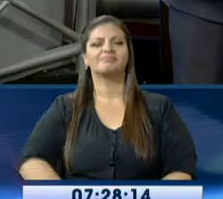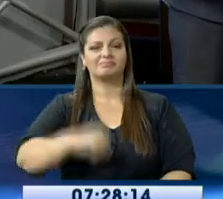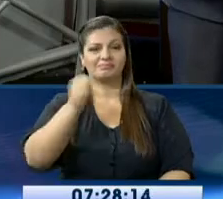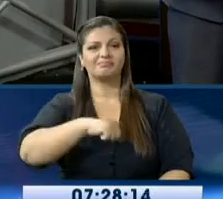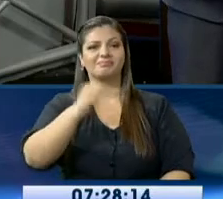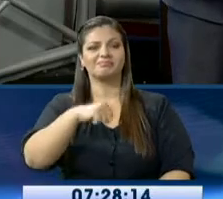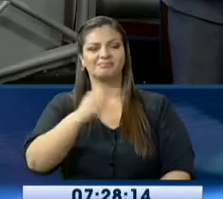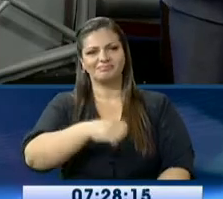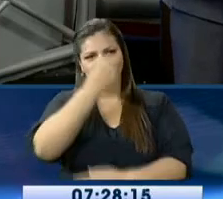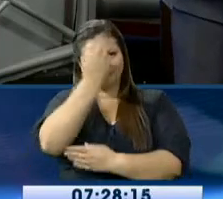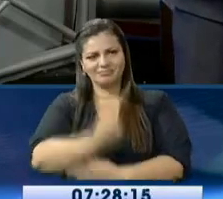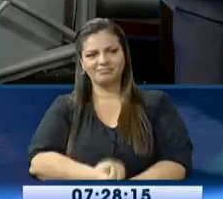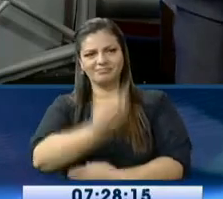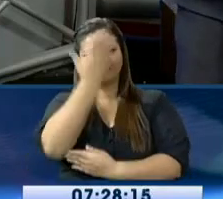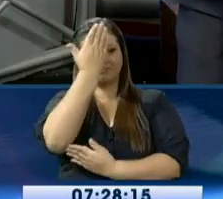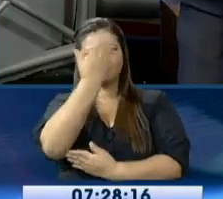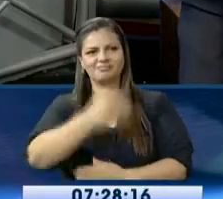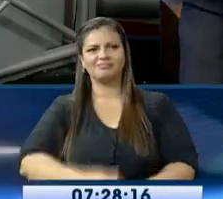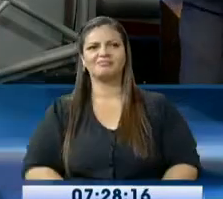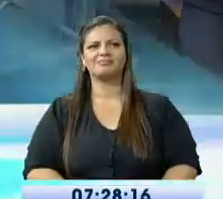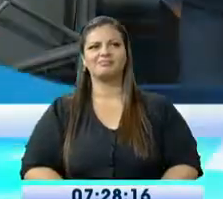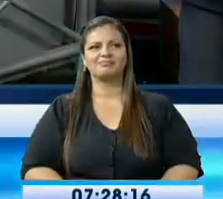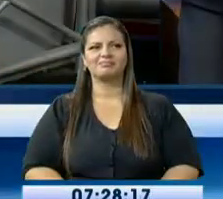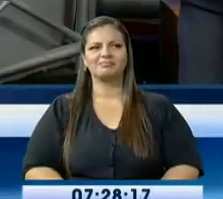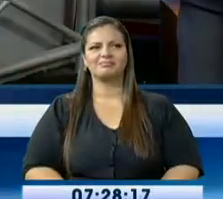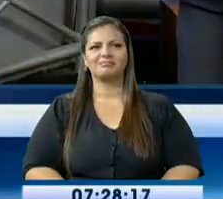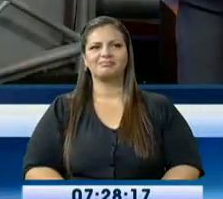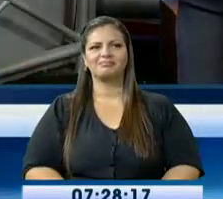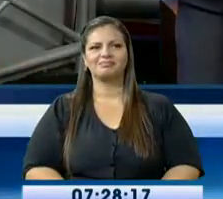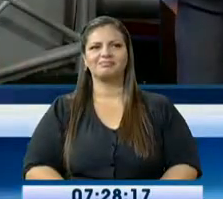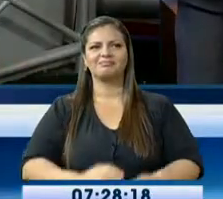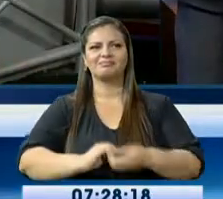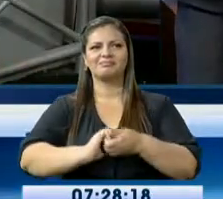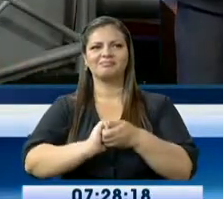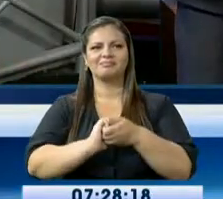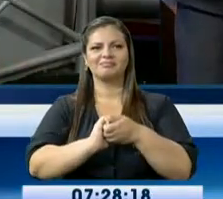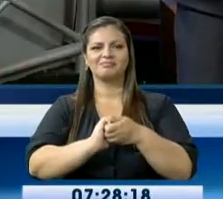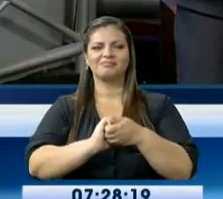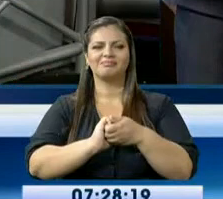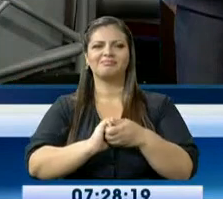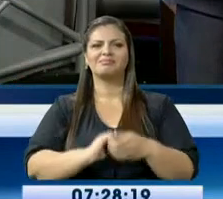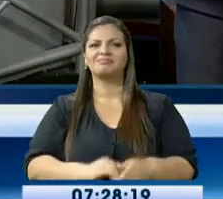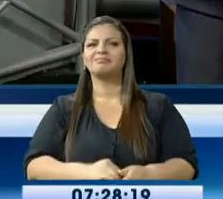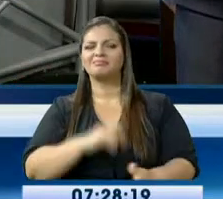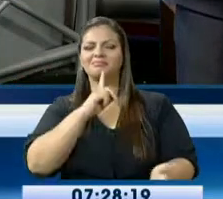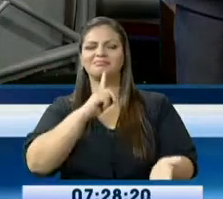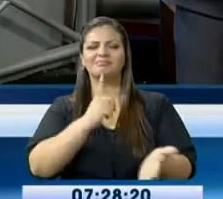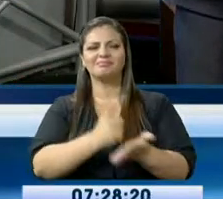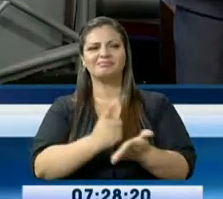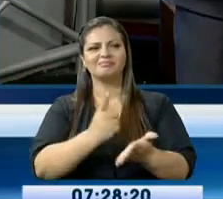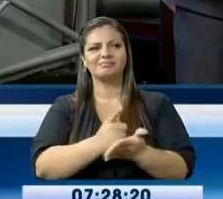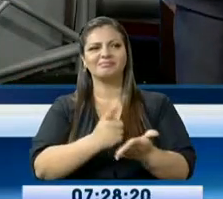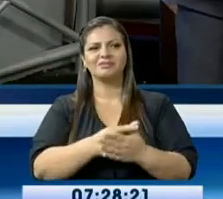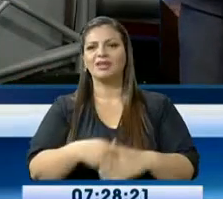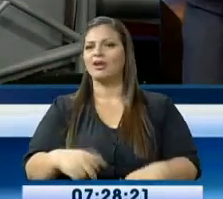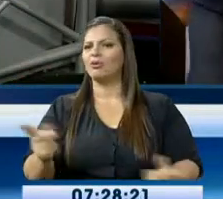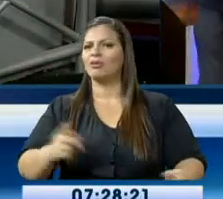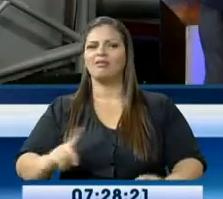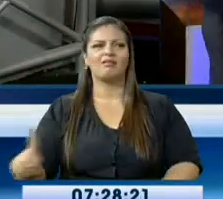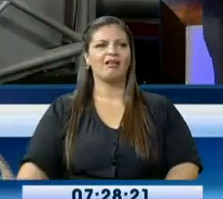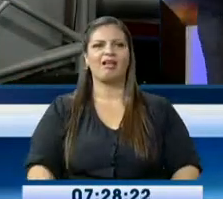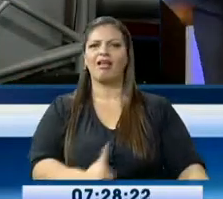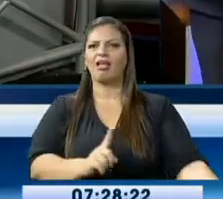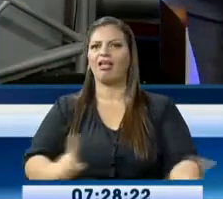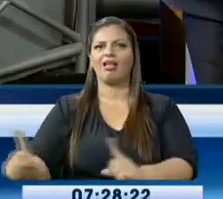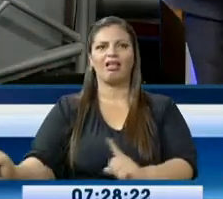Efectivamente, buenos días Enrique, Luxiola y Marcela, amigos televidentes, así es, muchas personas que corren de aquí para allá con su pierna de